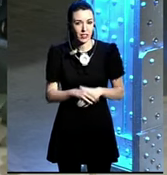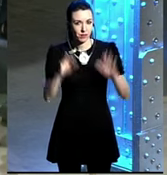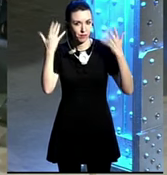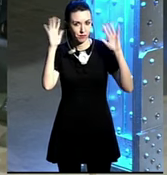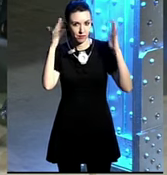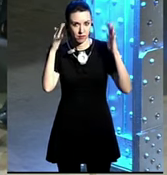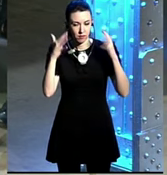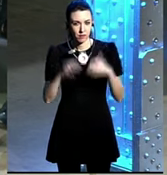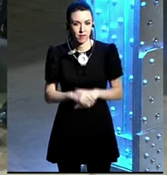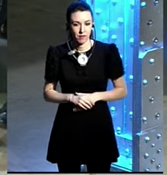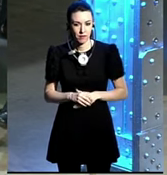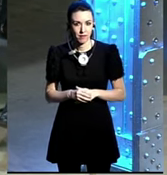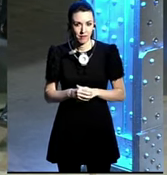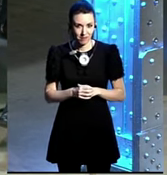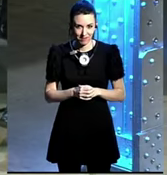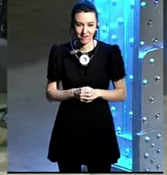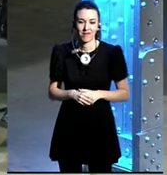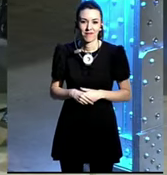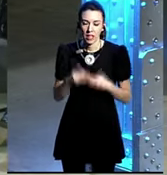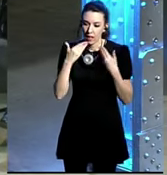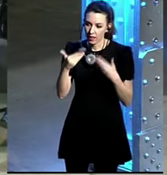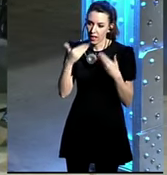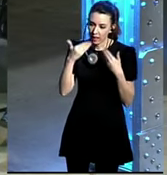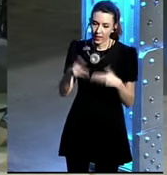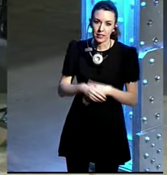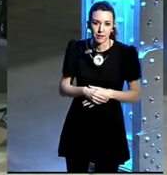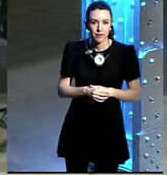Thank you. Thank you.